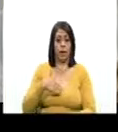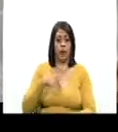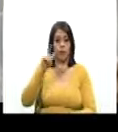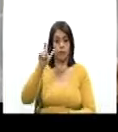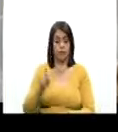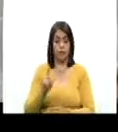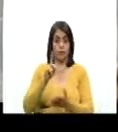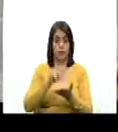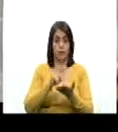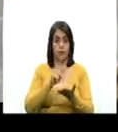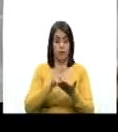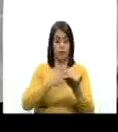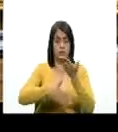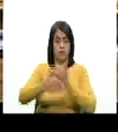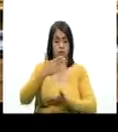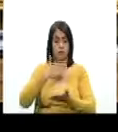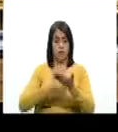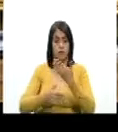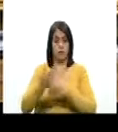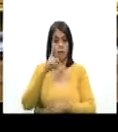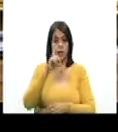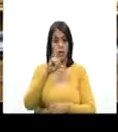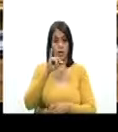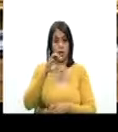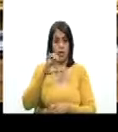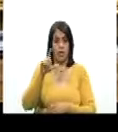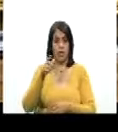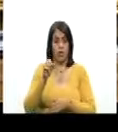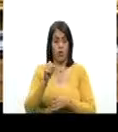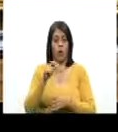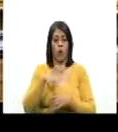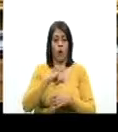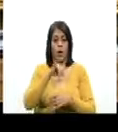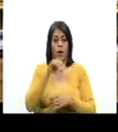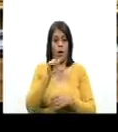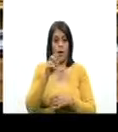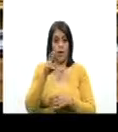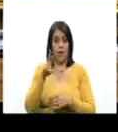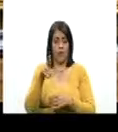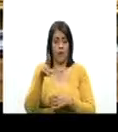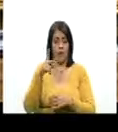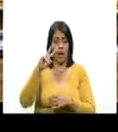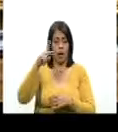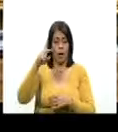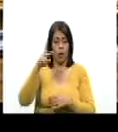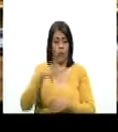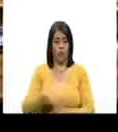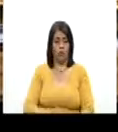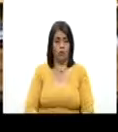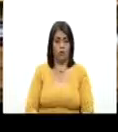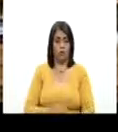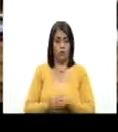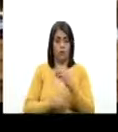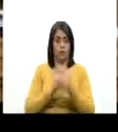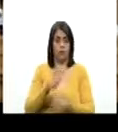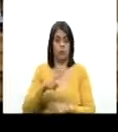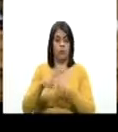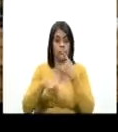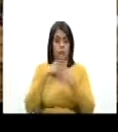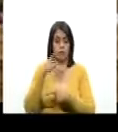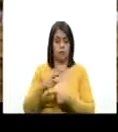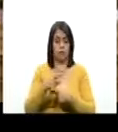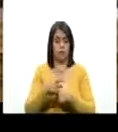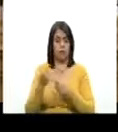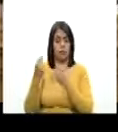palabra para un breve intercambio con ustedes a Diego Omar Suárez Michelo y a Javier Hernán Gómez Javi Flama inmediatamente después.